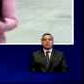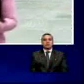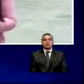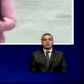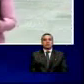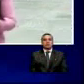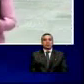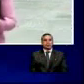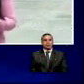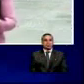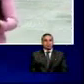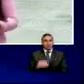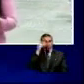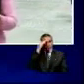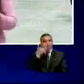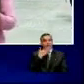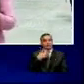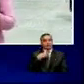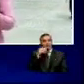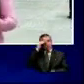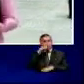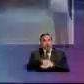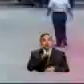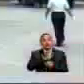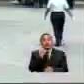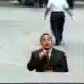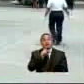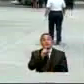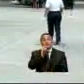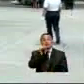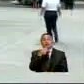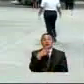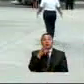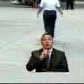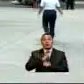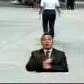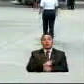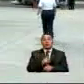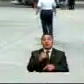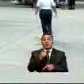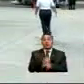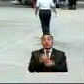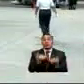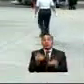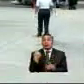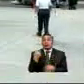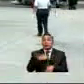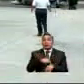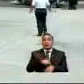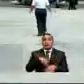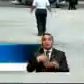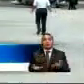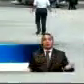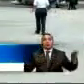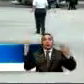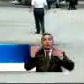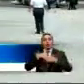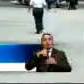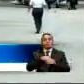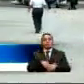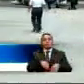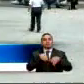Hola Caridad, amigos televidentes, buenas tardes, así es, 13 horas con 19 minutos. Justamente hace pocos minutos terminó ya esta ceremonia